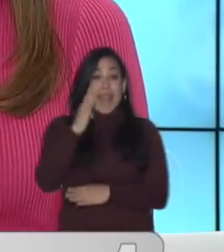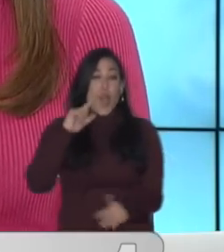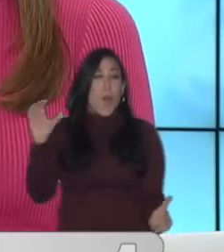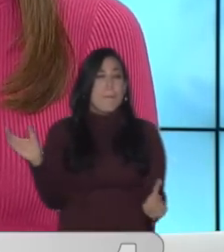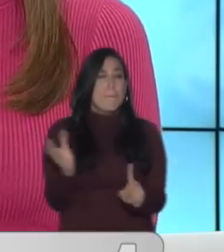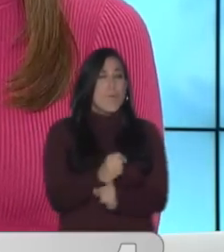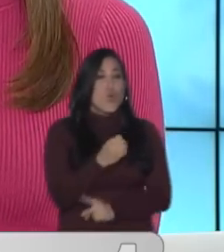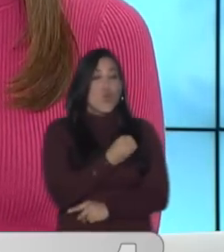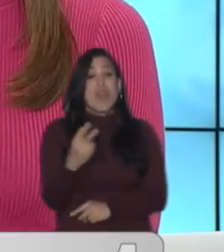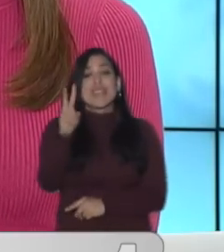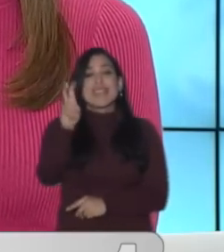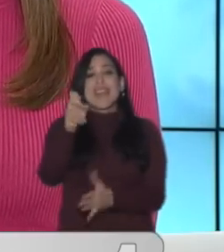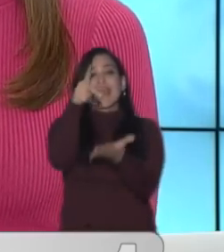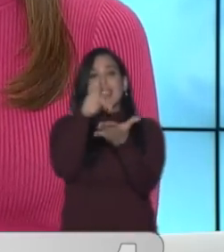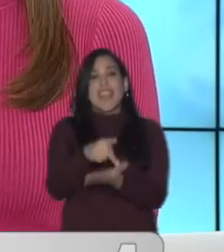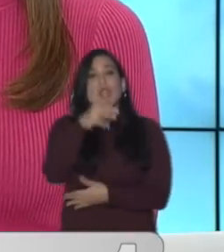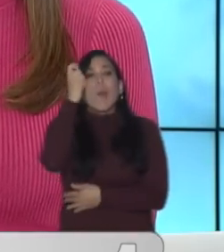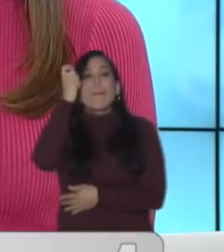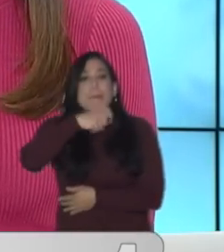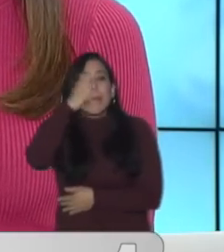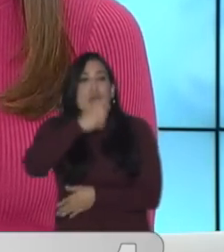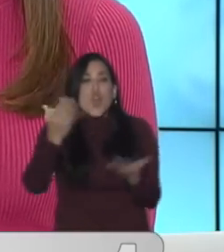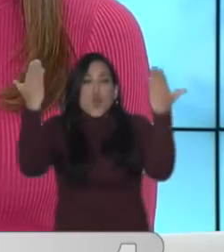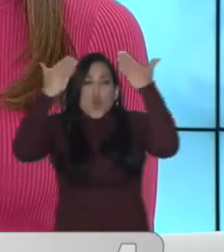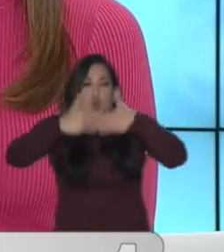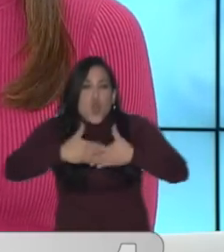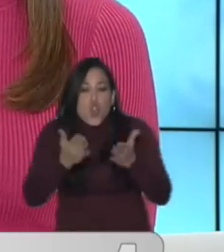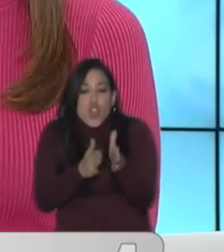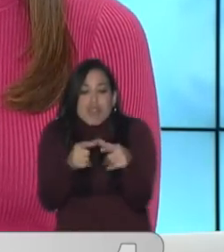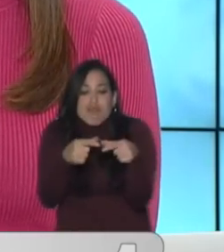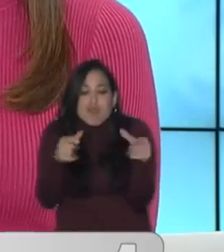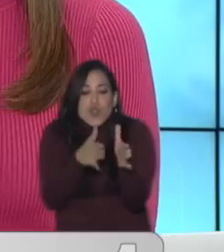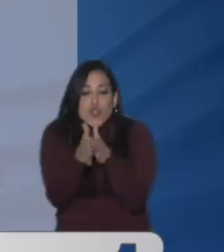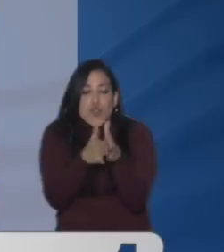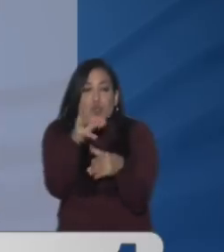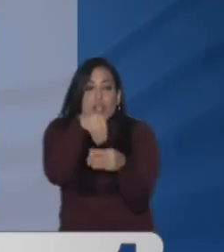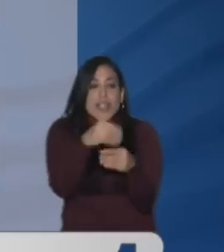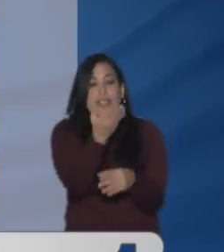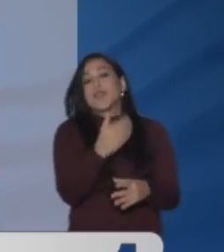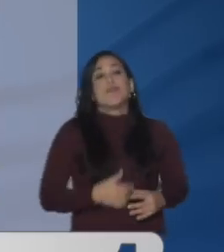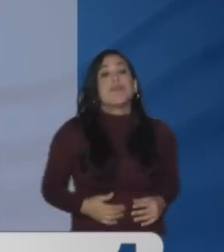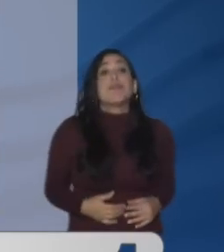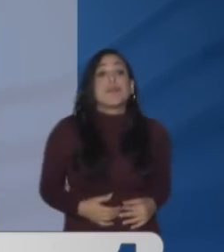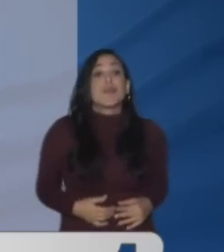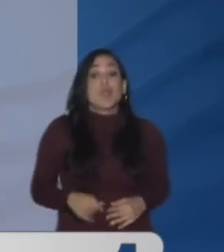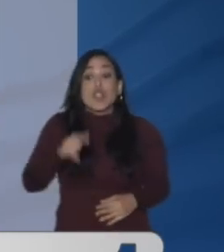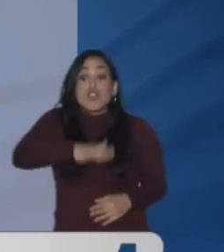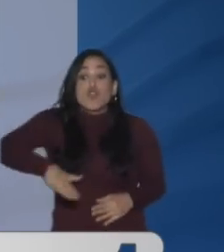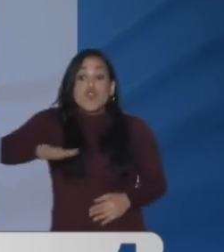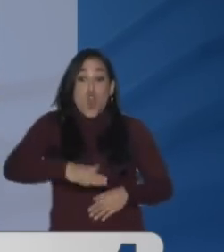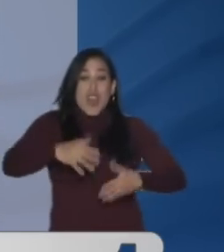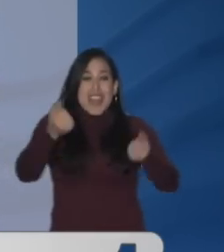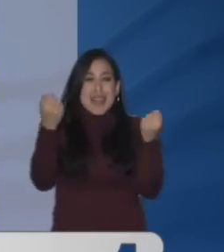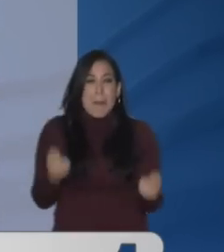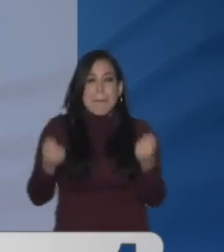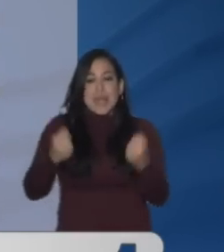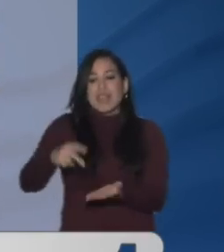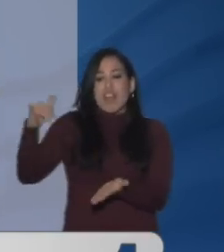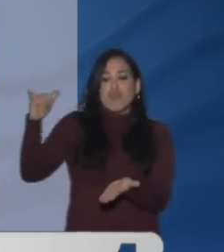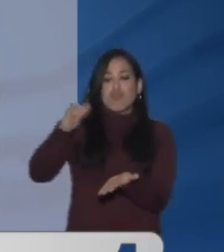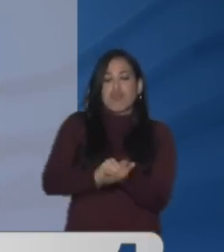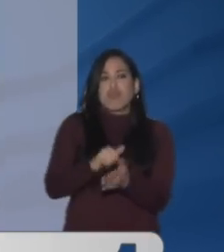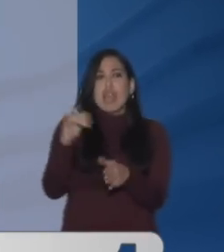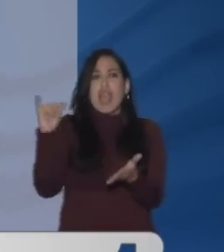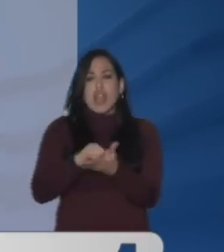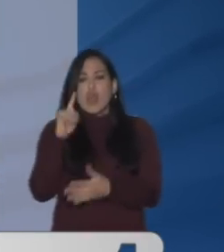incautaron más de 7 kilos de marihuana camuflada en barras de chocolate. En la zona de carga del Ernesto Cortizo, las